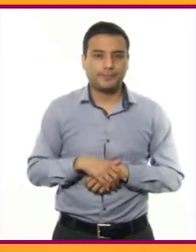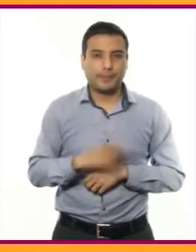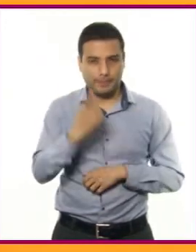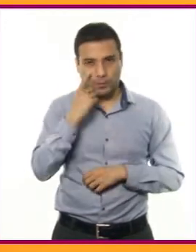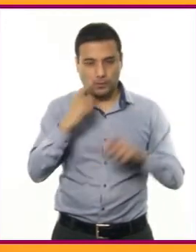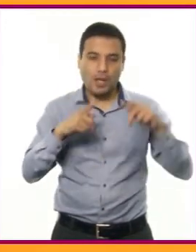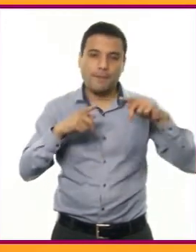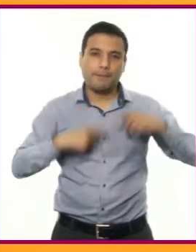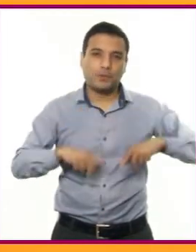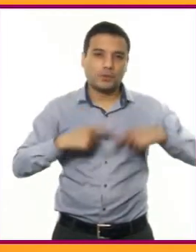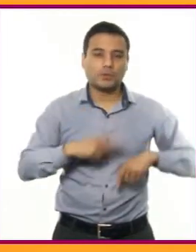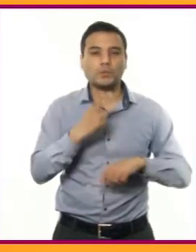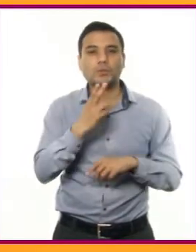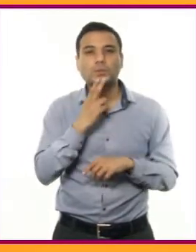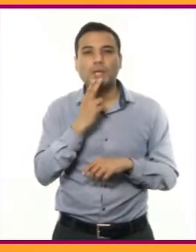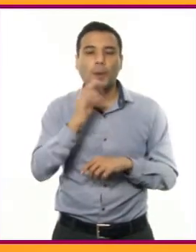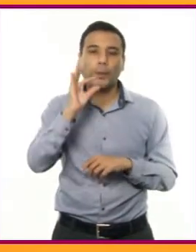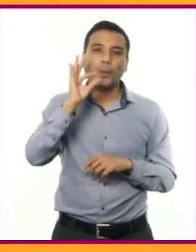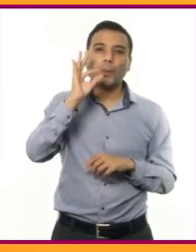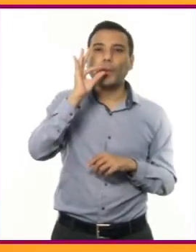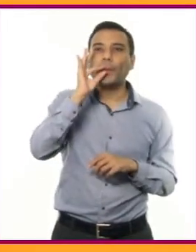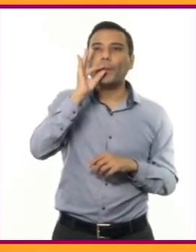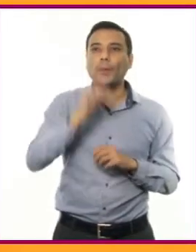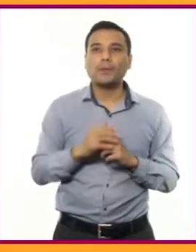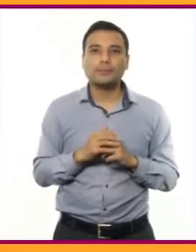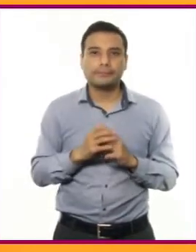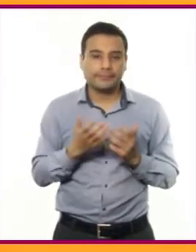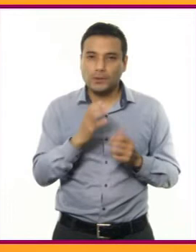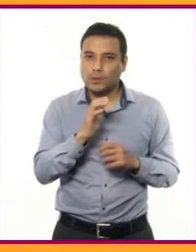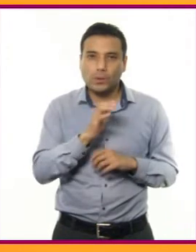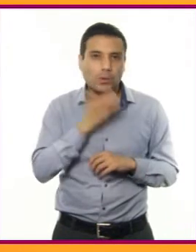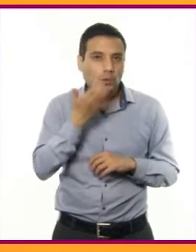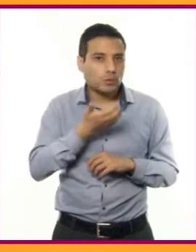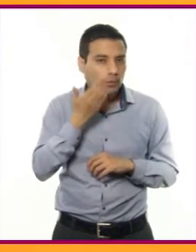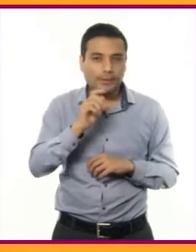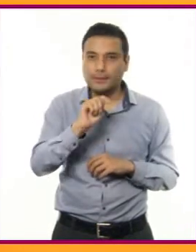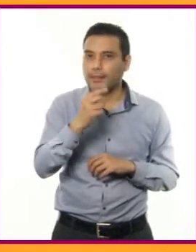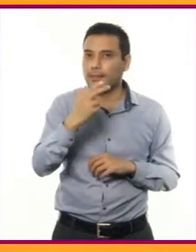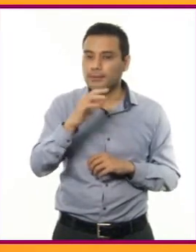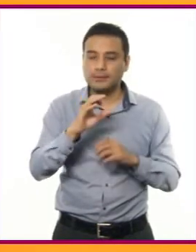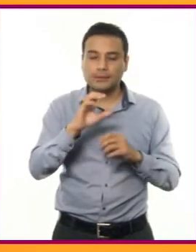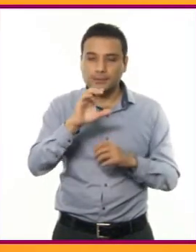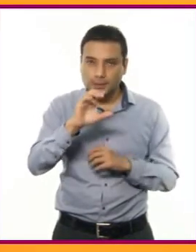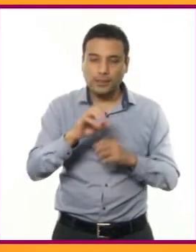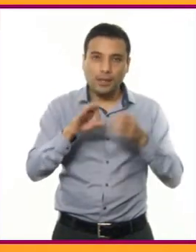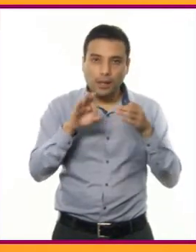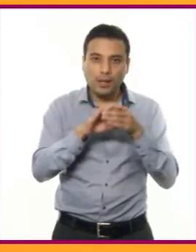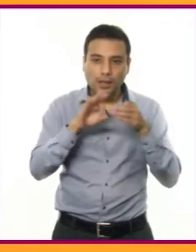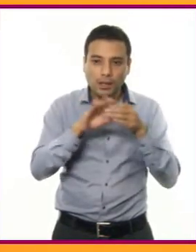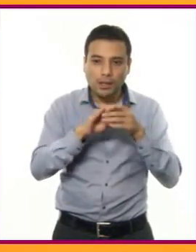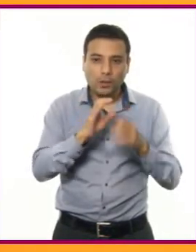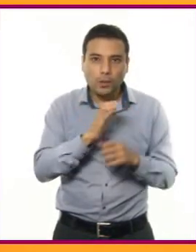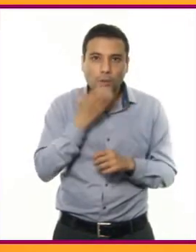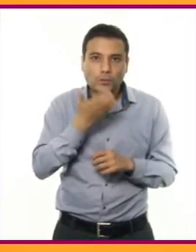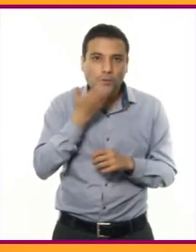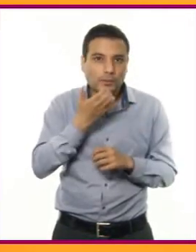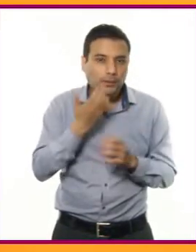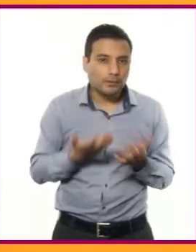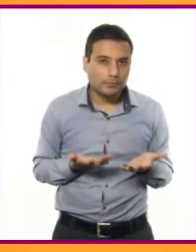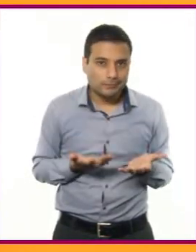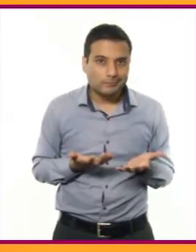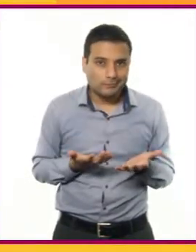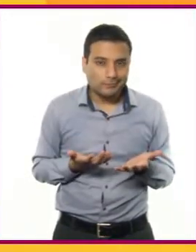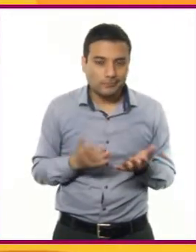usuarios de marihuana consumen una cantidad mucho más alta de THC, que a diferencia de los